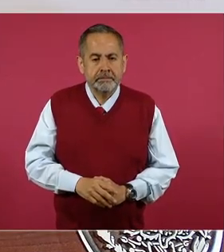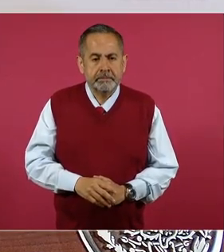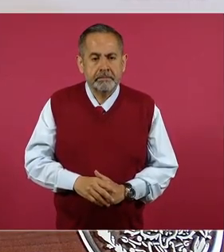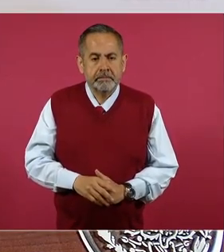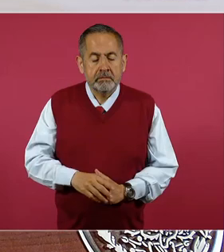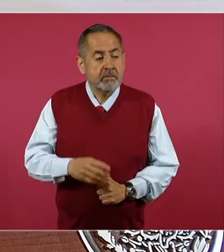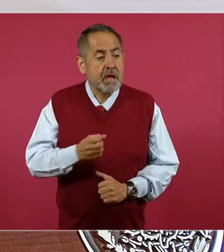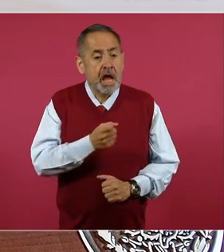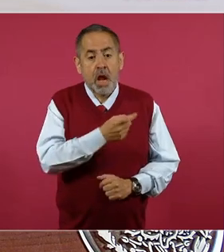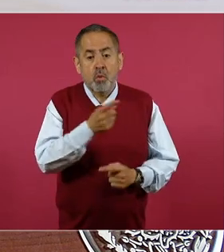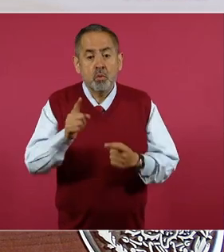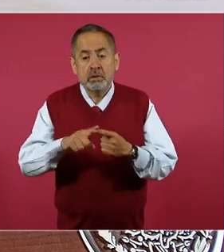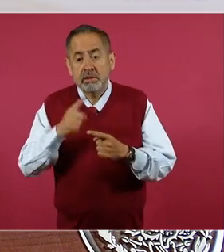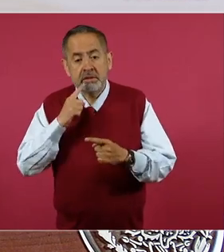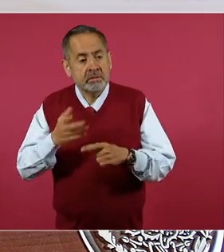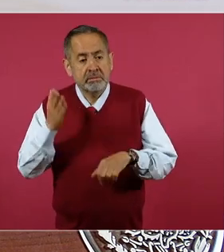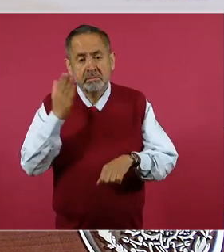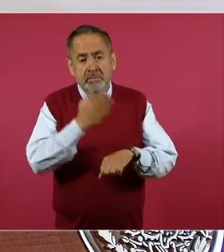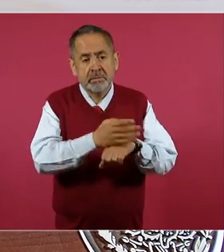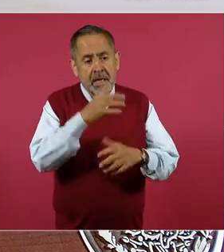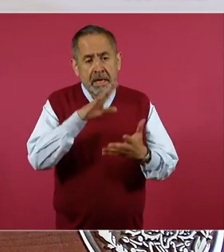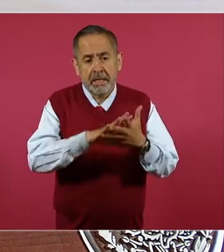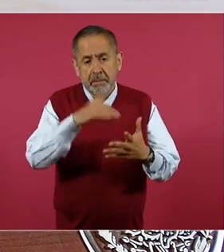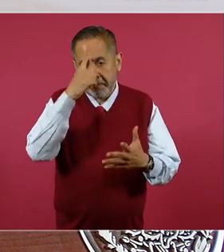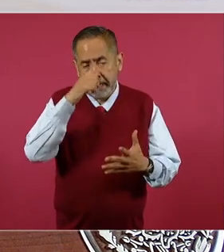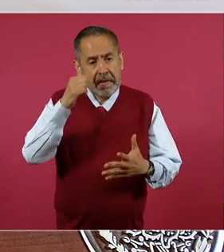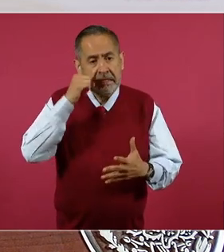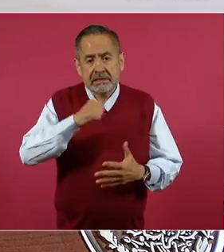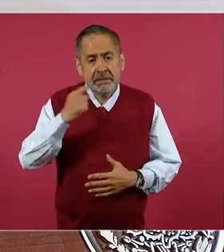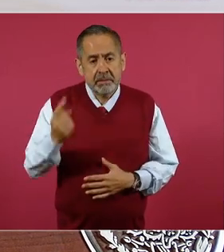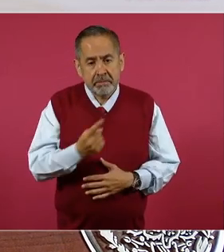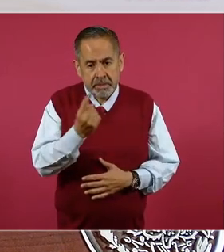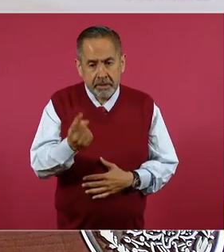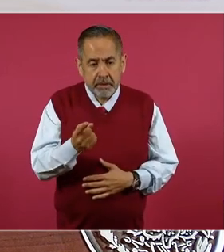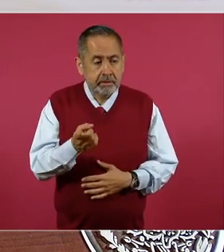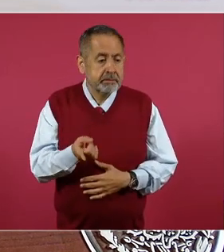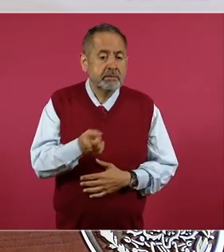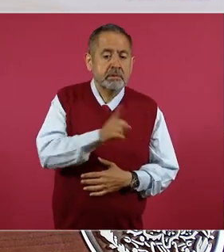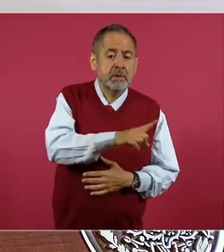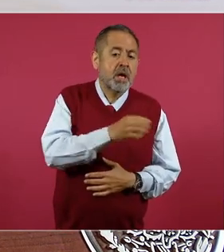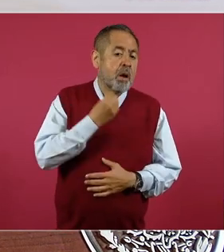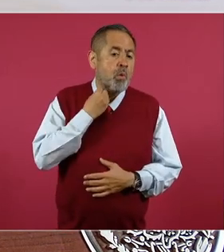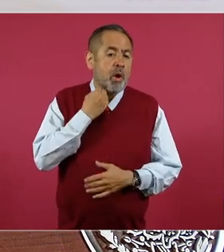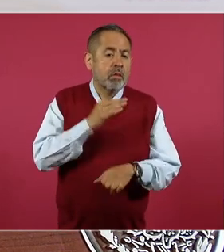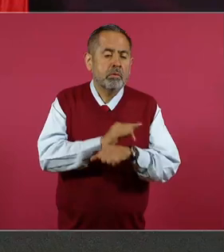cadena perpetua y por el otro, sus abogados, 20 años.